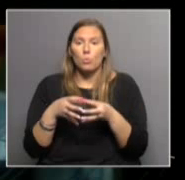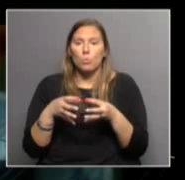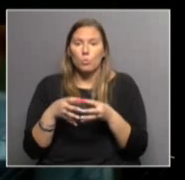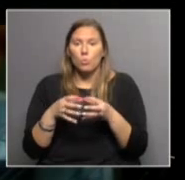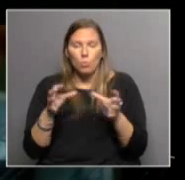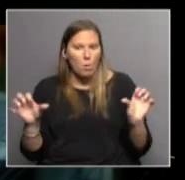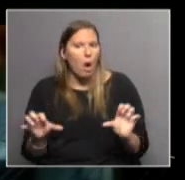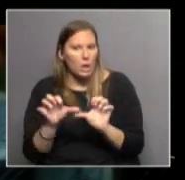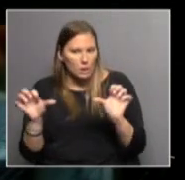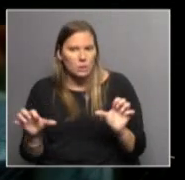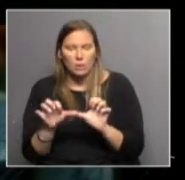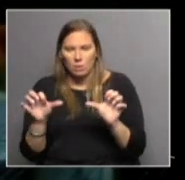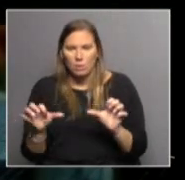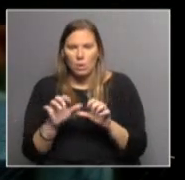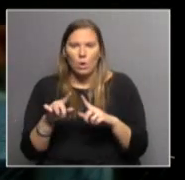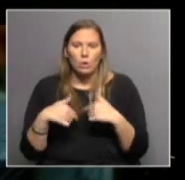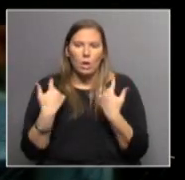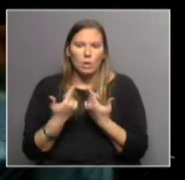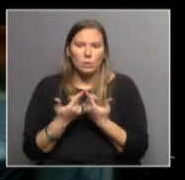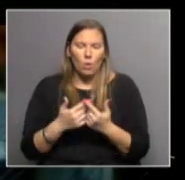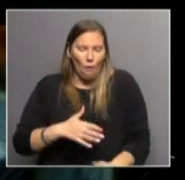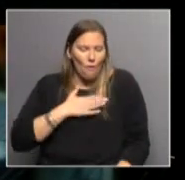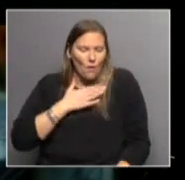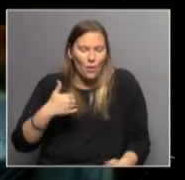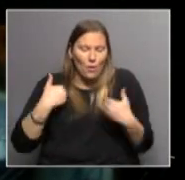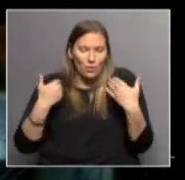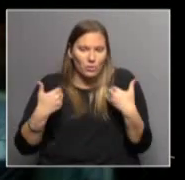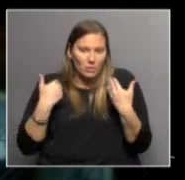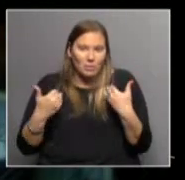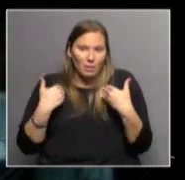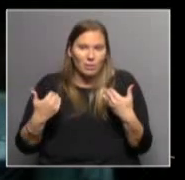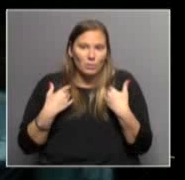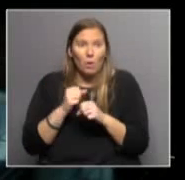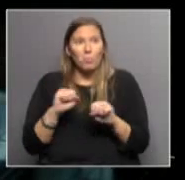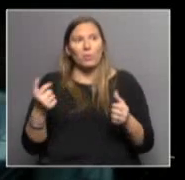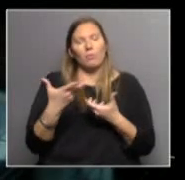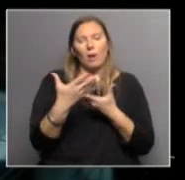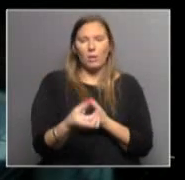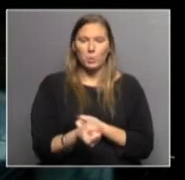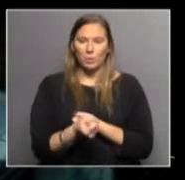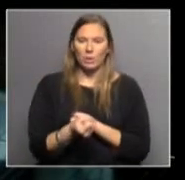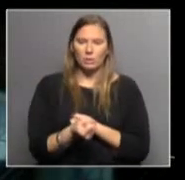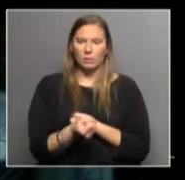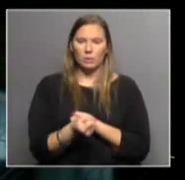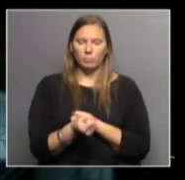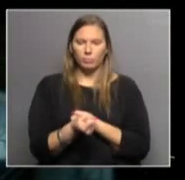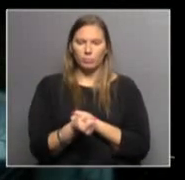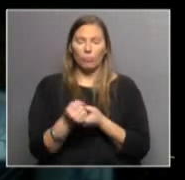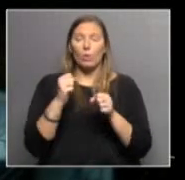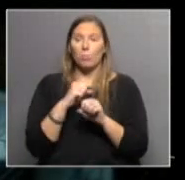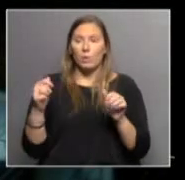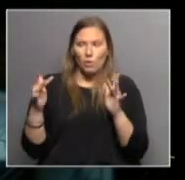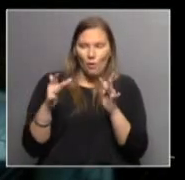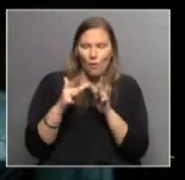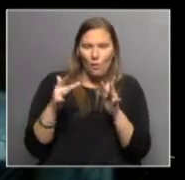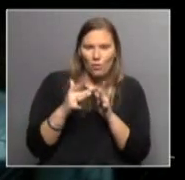sumamente activo que nos tiene a todos muy entusiasmados, pudiendo dar estas ayudas, pudiendo